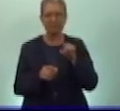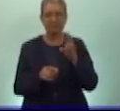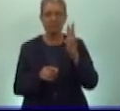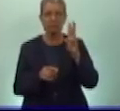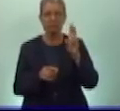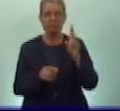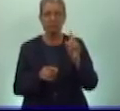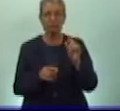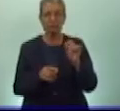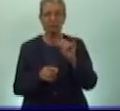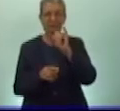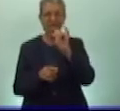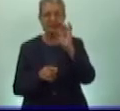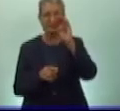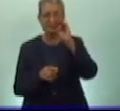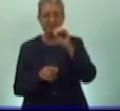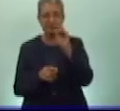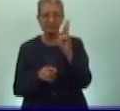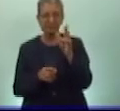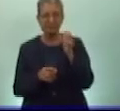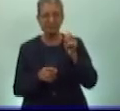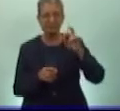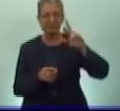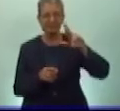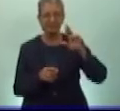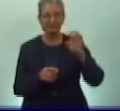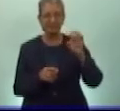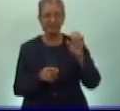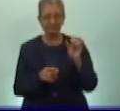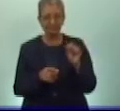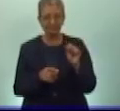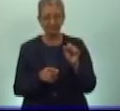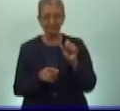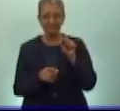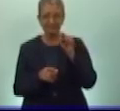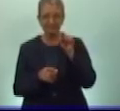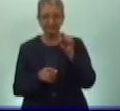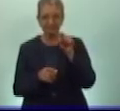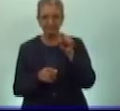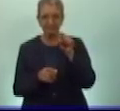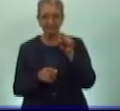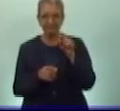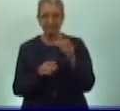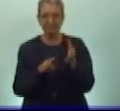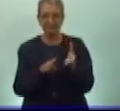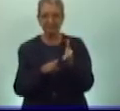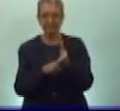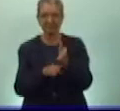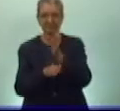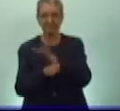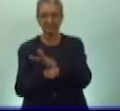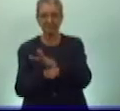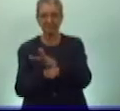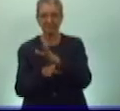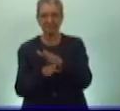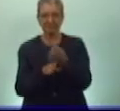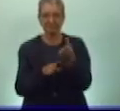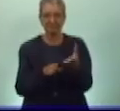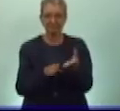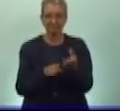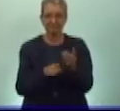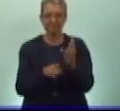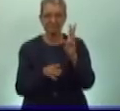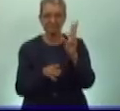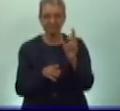números impares. El antecesor o el sucesor de un número par es un número impar.